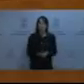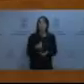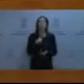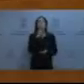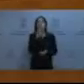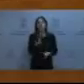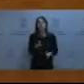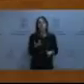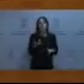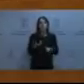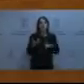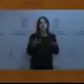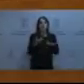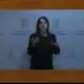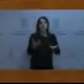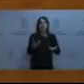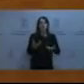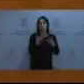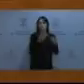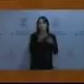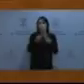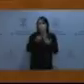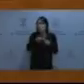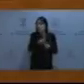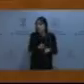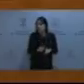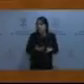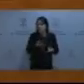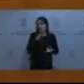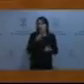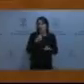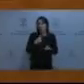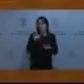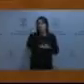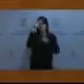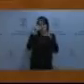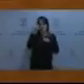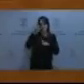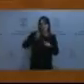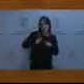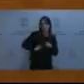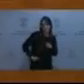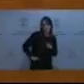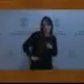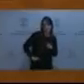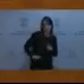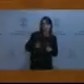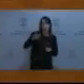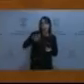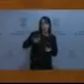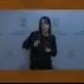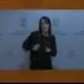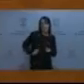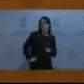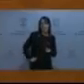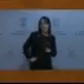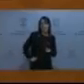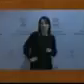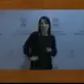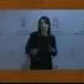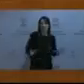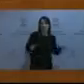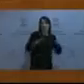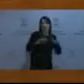todo. O sea, supongo que efectivamente habrá profesionales que no permitan que se desarrolle